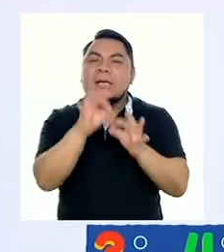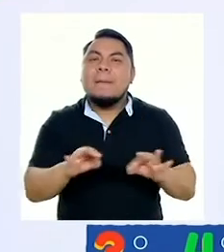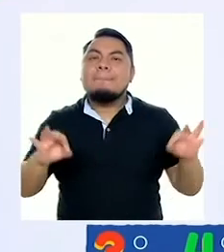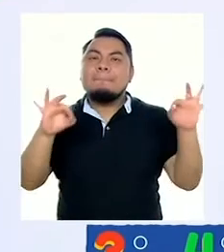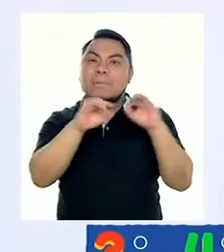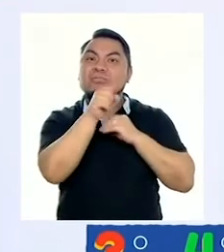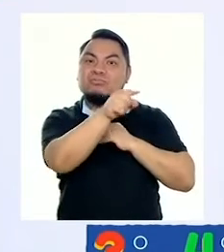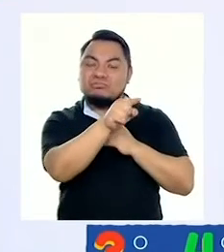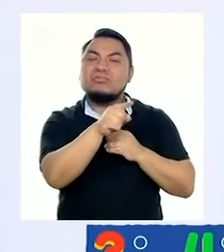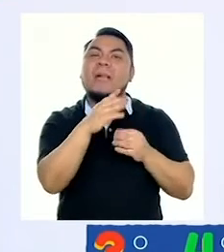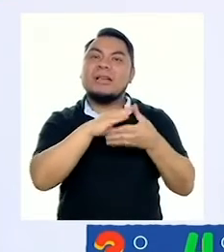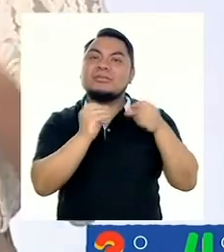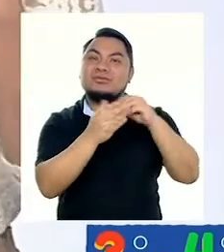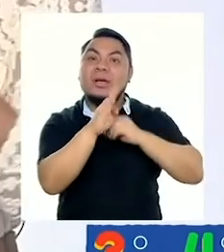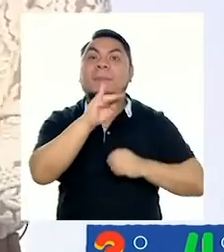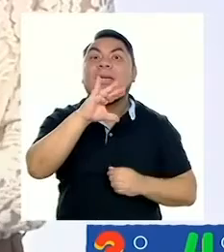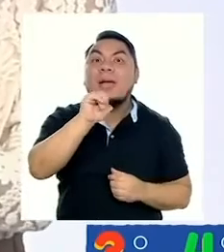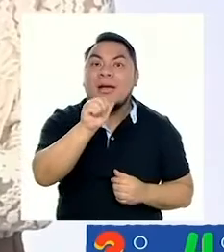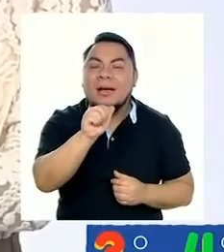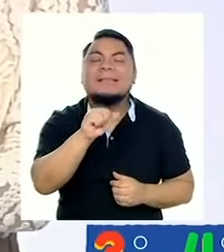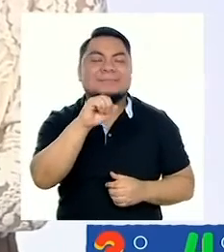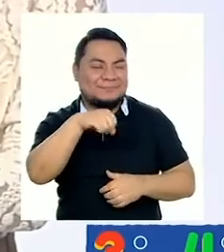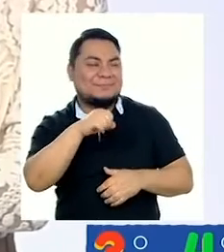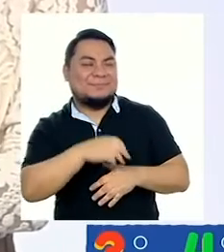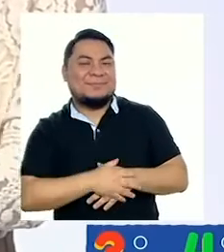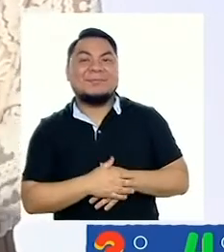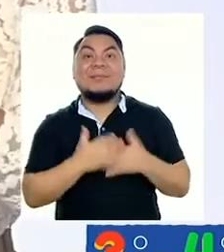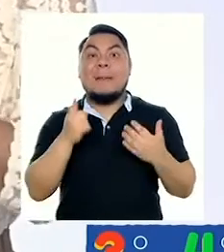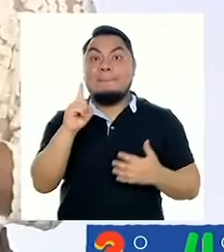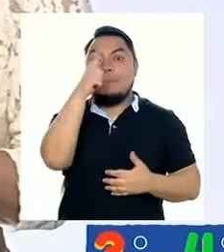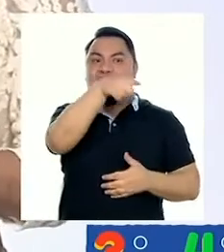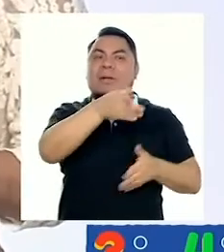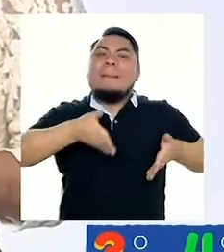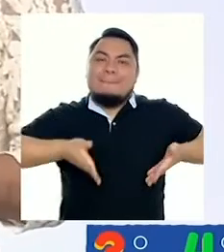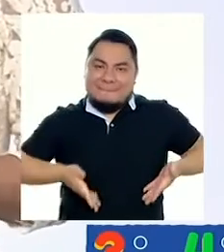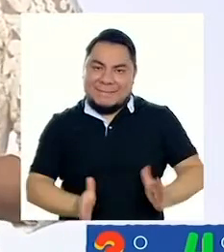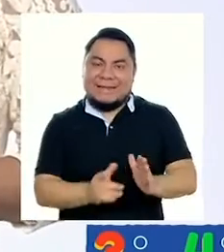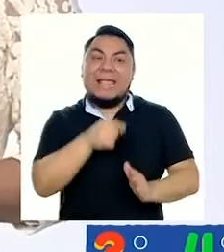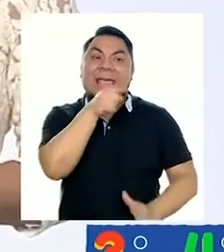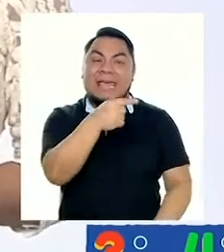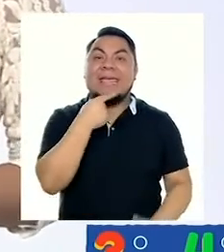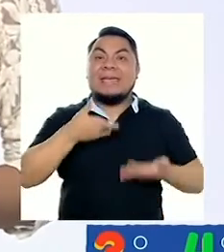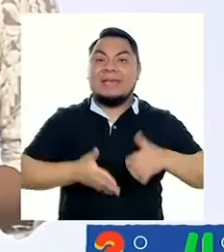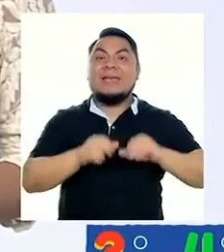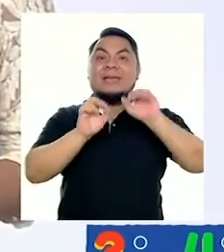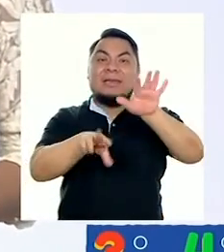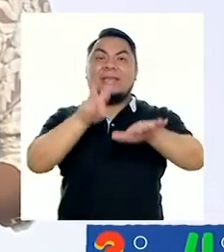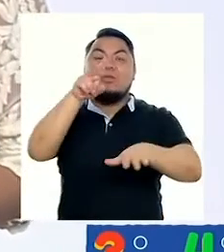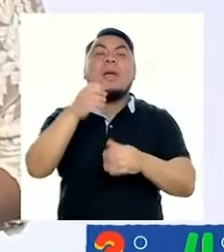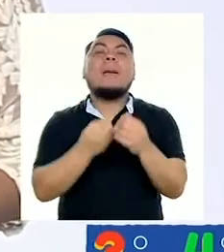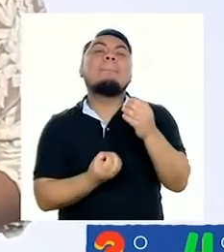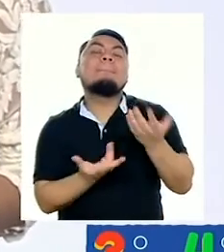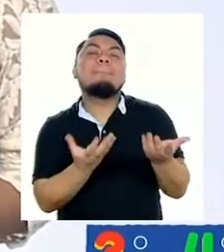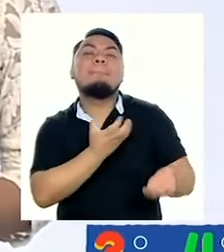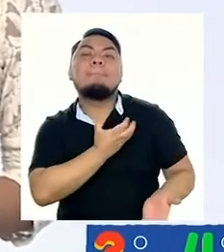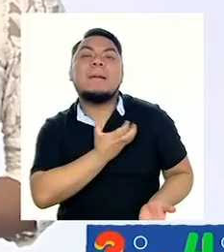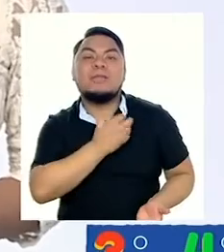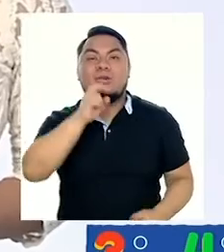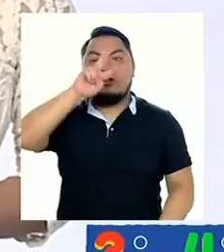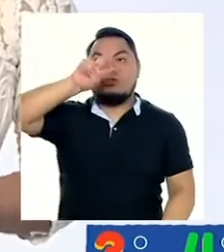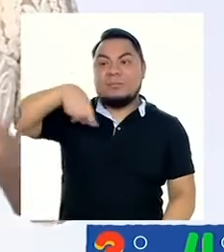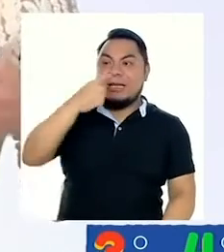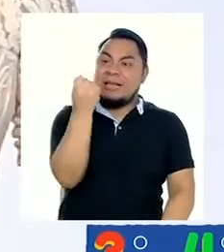importantes en la autobiografía de Bianca? Primero, su nacimiento. Bianca nació el 12 de mayo del